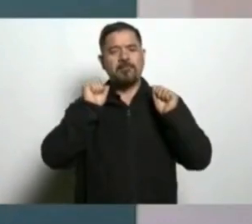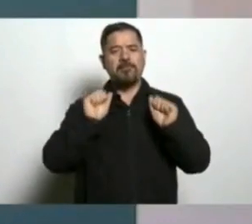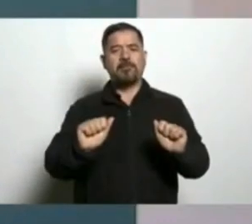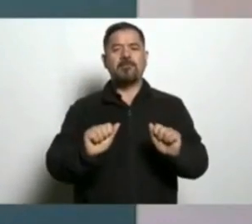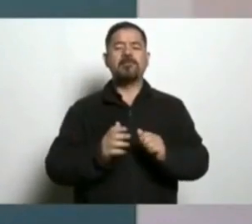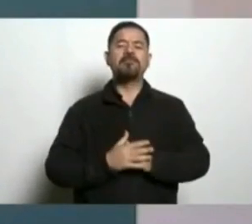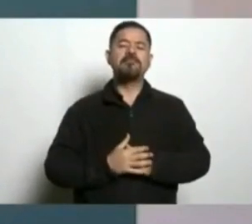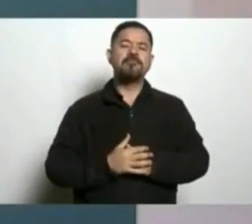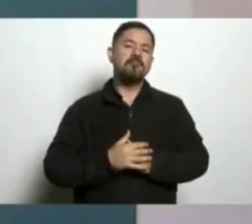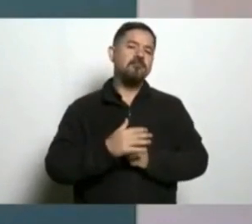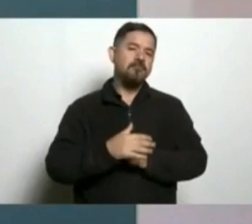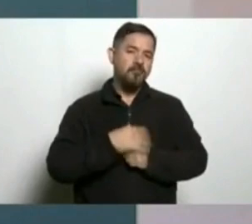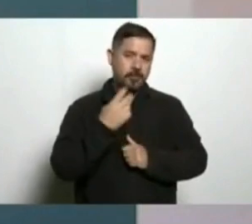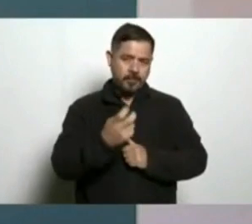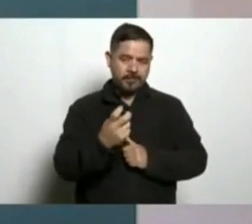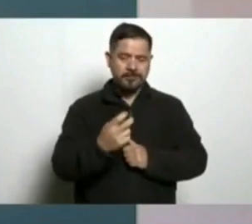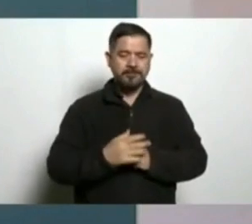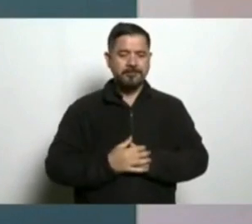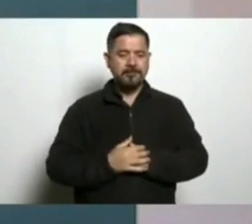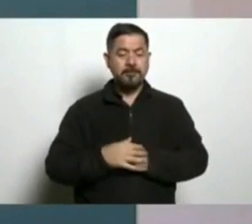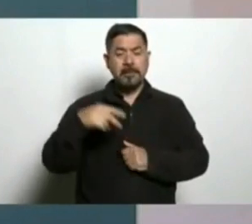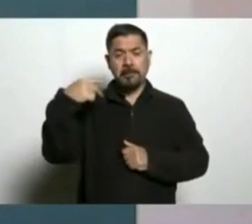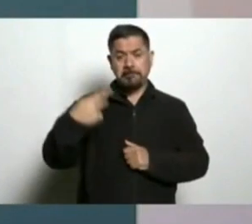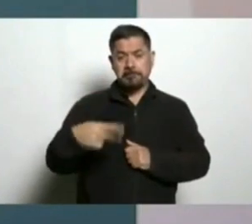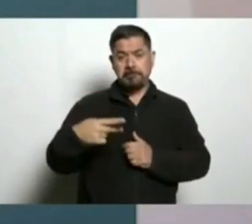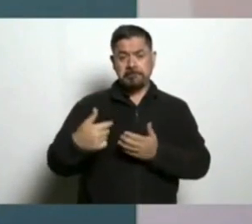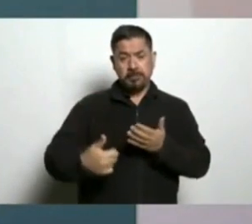Por eso Cananea